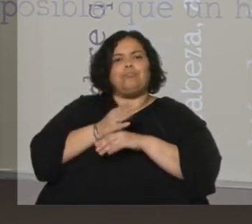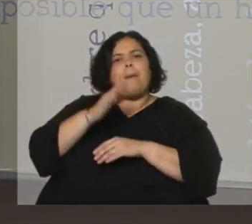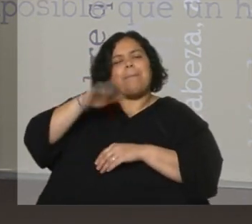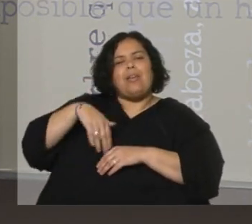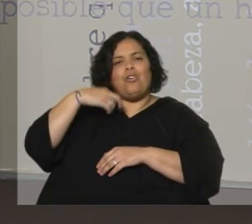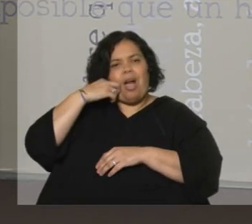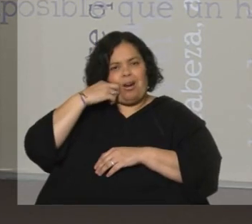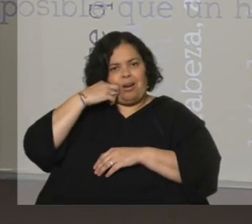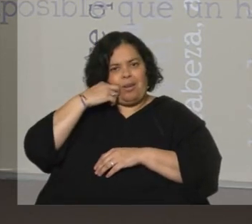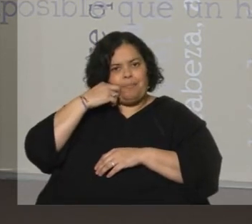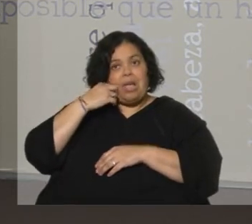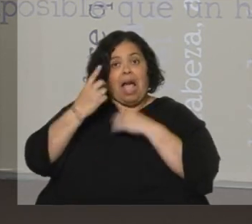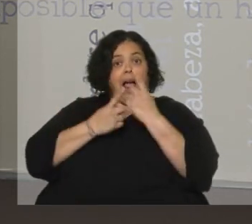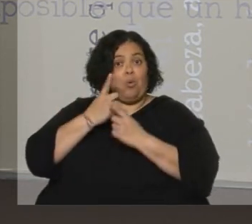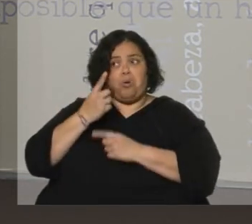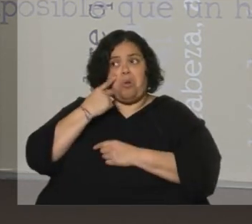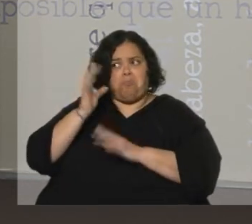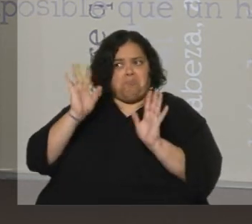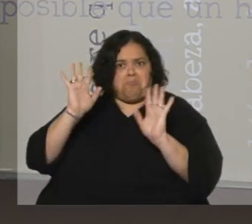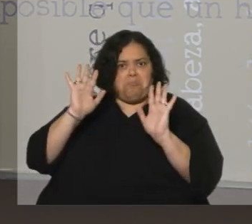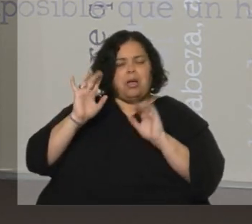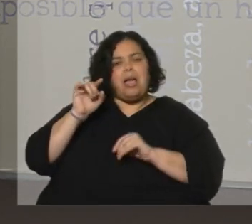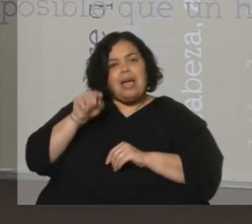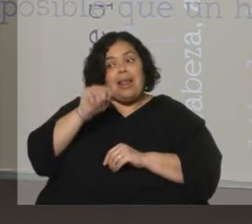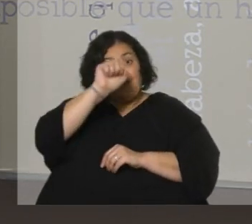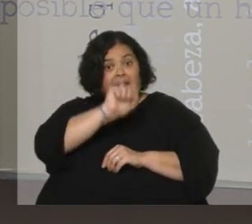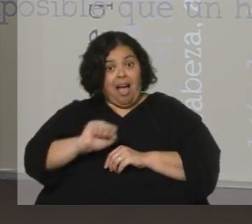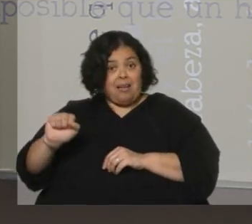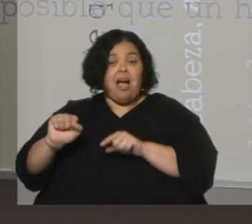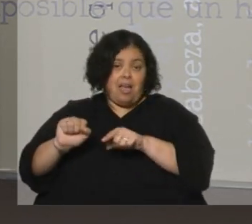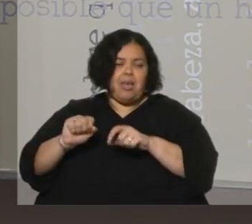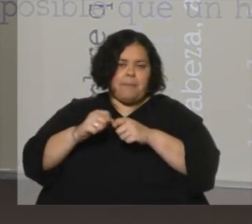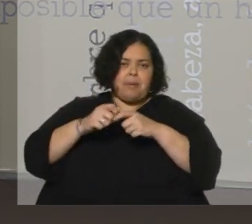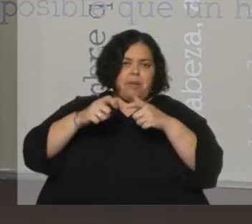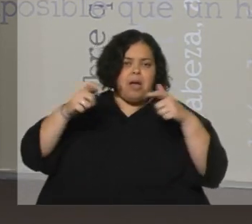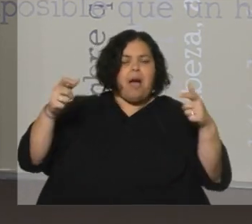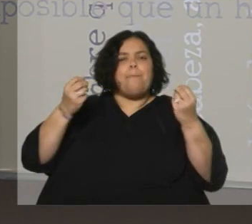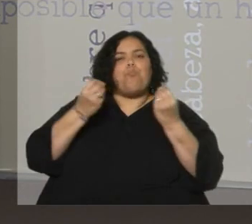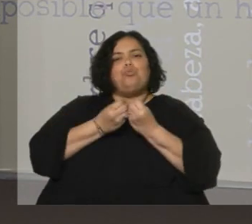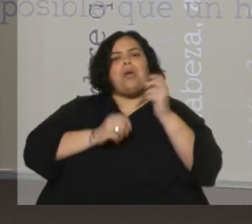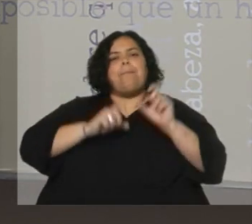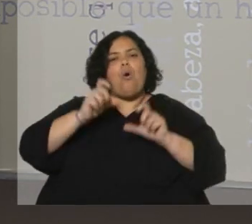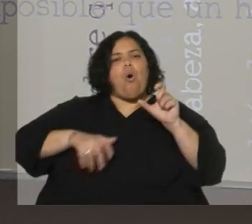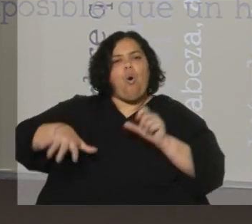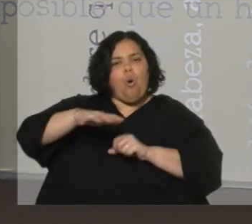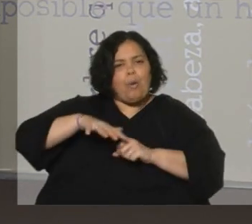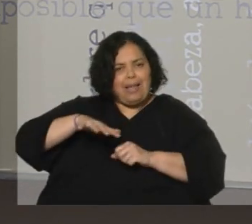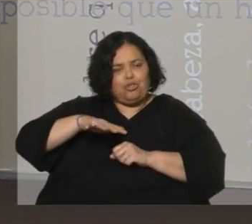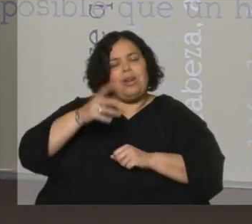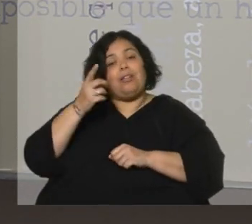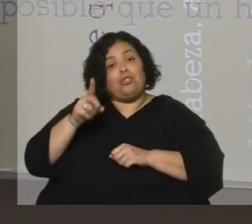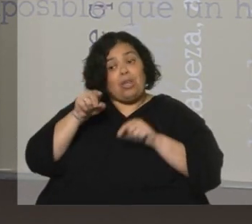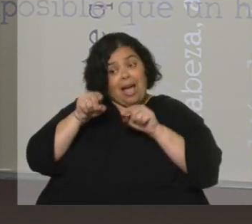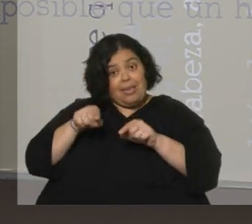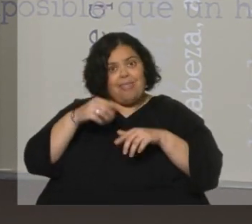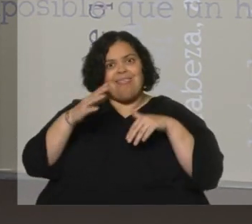no conoce Prácticamente la proteína sino que que que realmente es algo muy poco de su dieta cualquier aumento en ese sentido a nosotros no va a venir muy bien y ahí ahí hay un gran